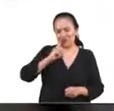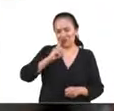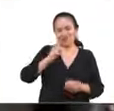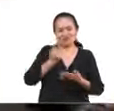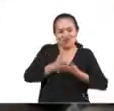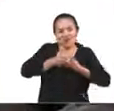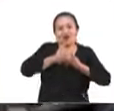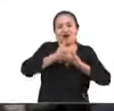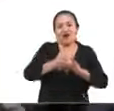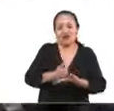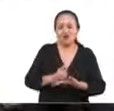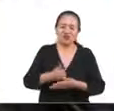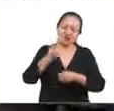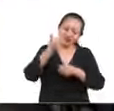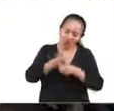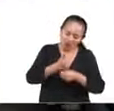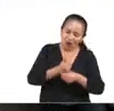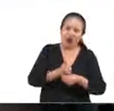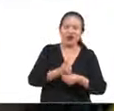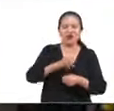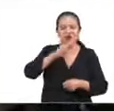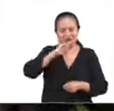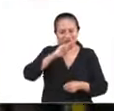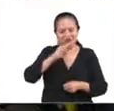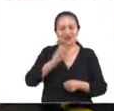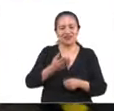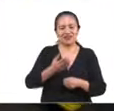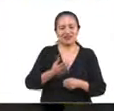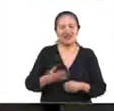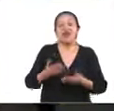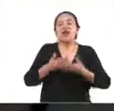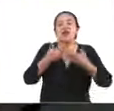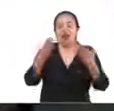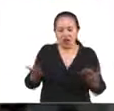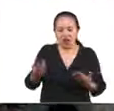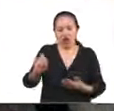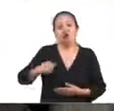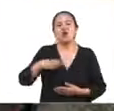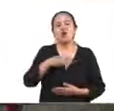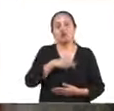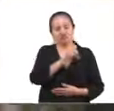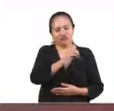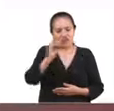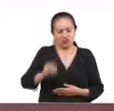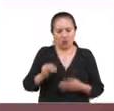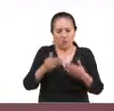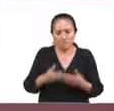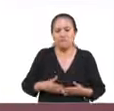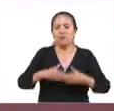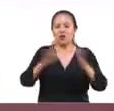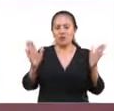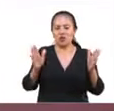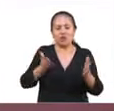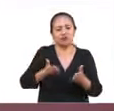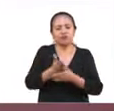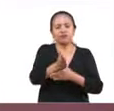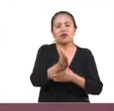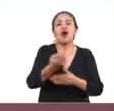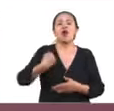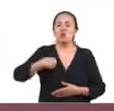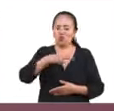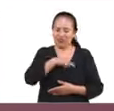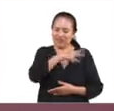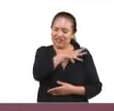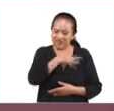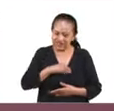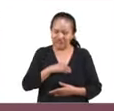nosotras, nuestras abuelas, nuestras madres, y nosotros tenemos la obligación de abrirle brecha a nuestras